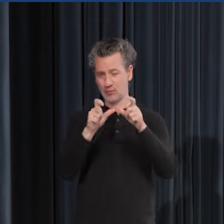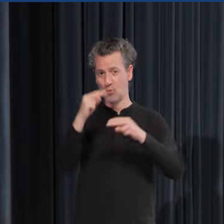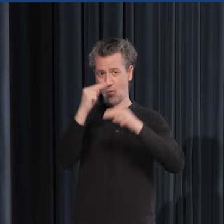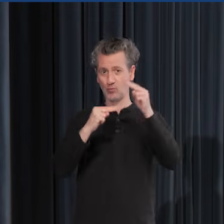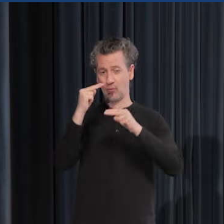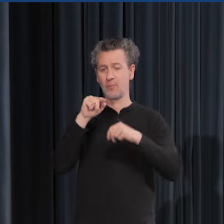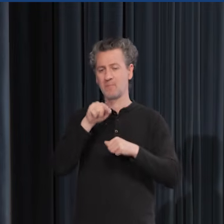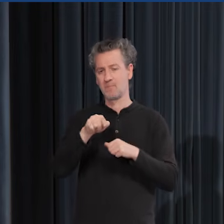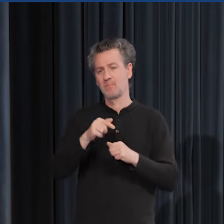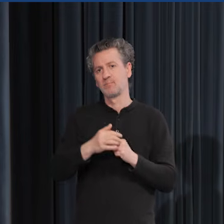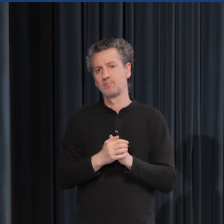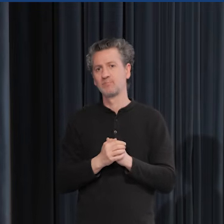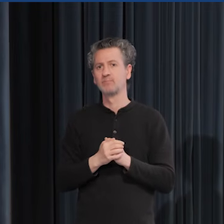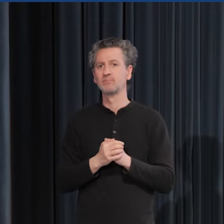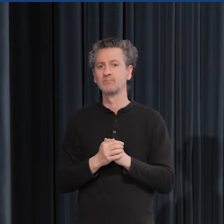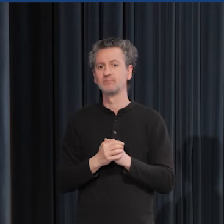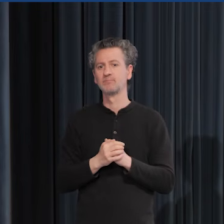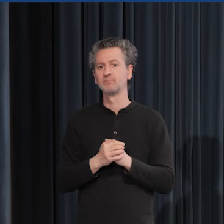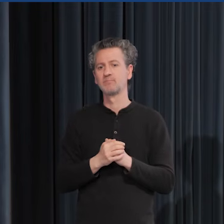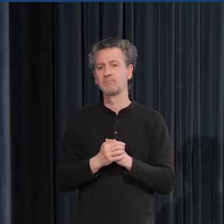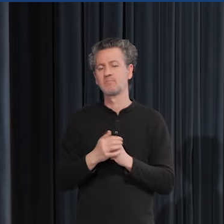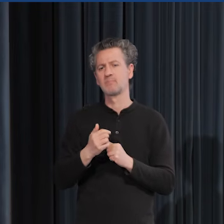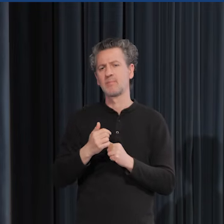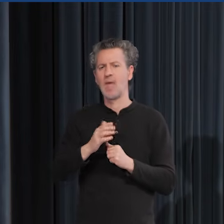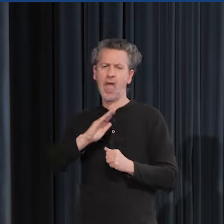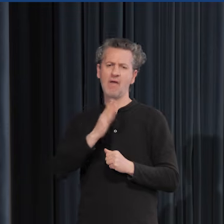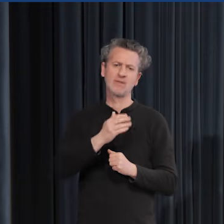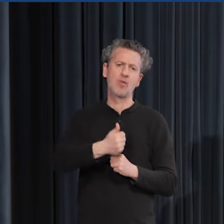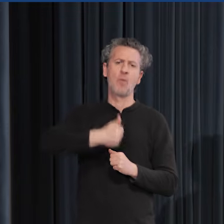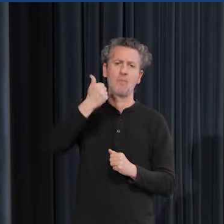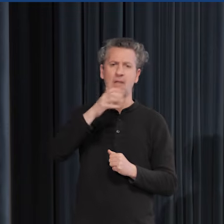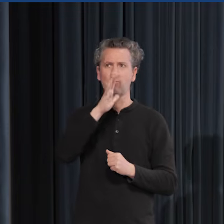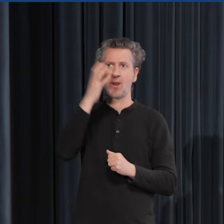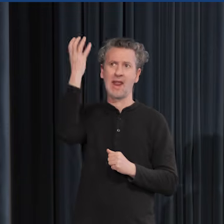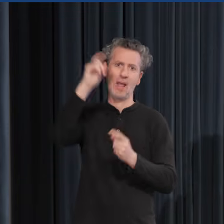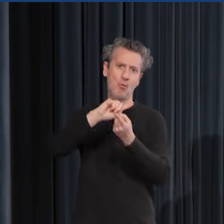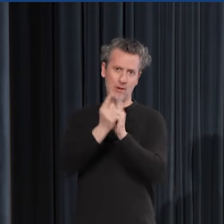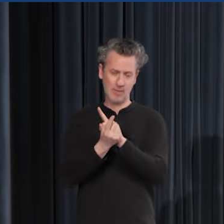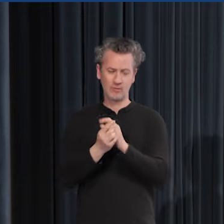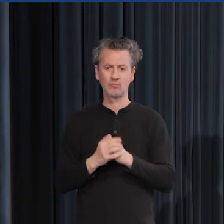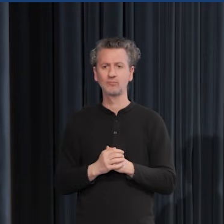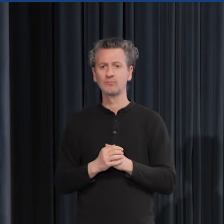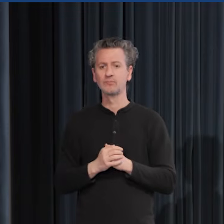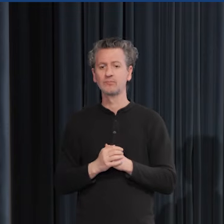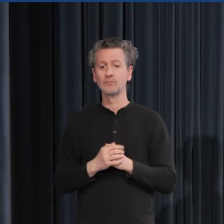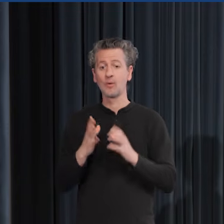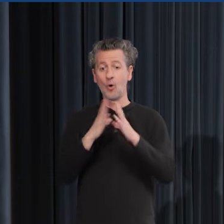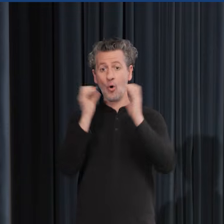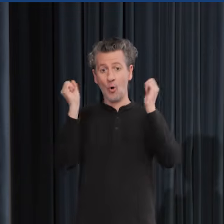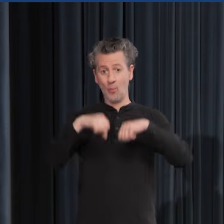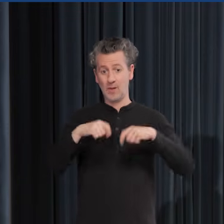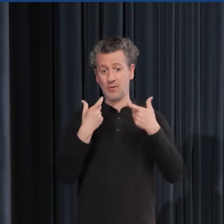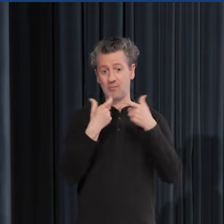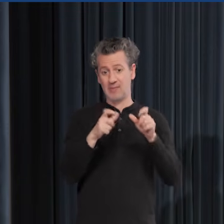es quizá un sector que se ve muy afectado por el cambio climático. De hecho, el Convenio General del Sector de